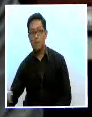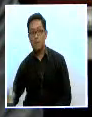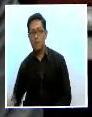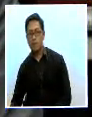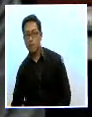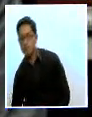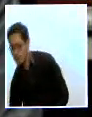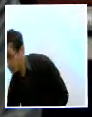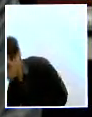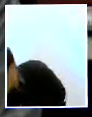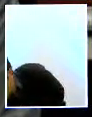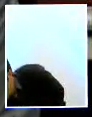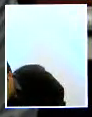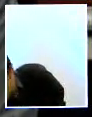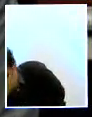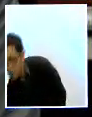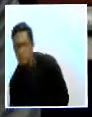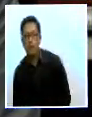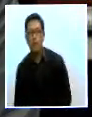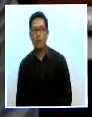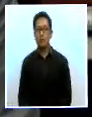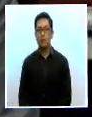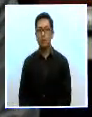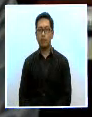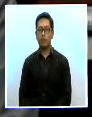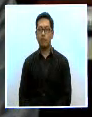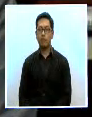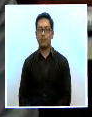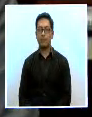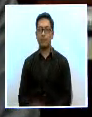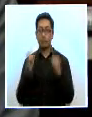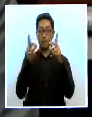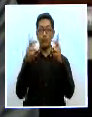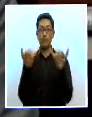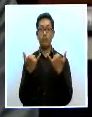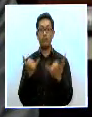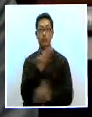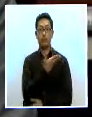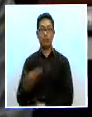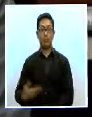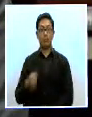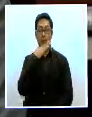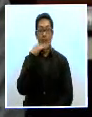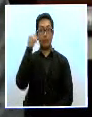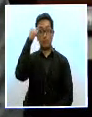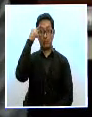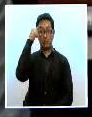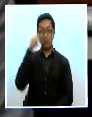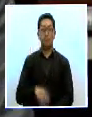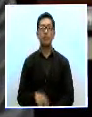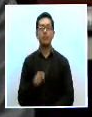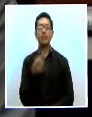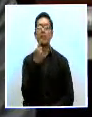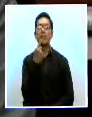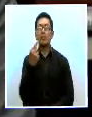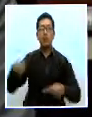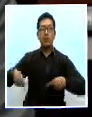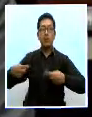a propósito de este tema pese a la sorpresiva disposición del presidente Rafael correa de eliminar la salvaguardia y la importación de llantas